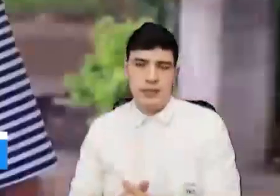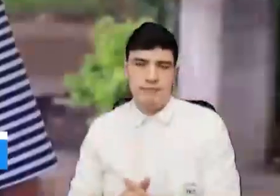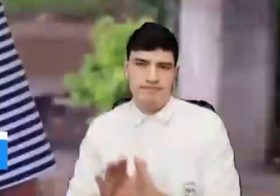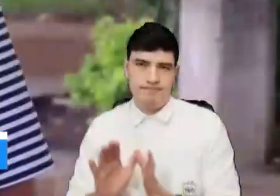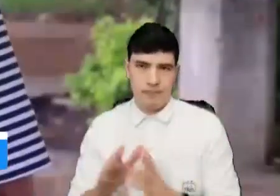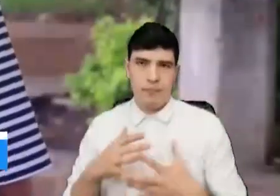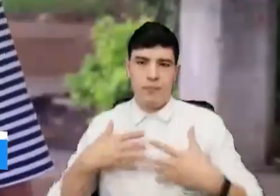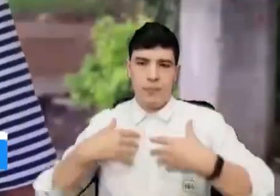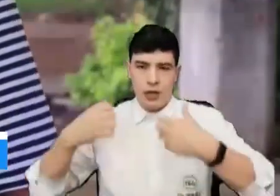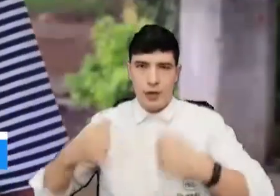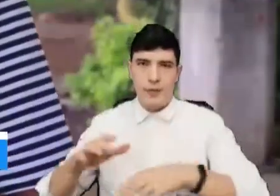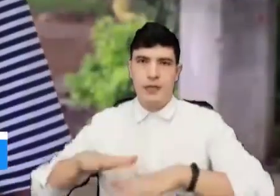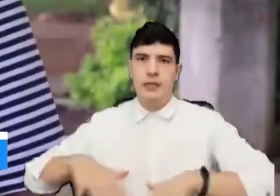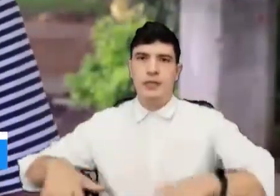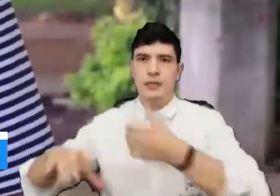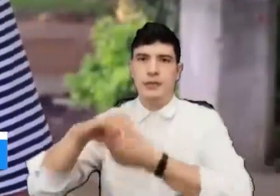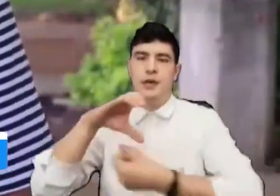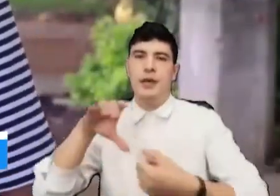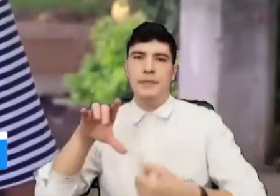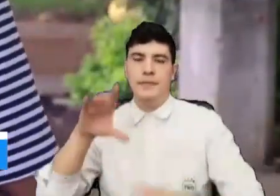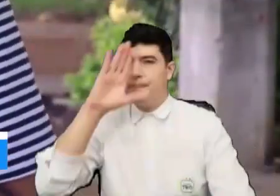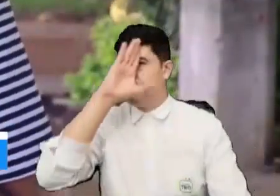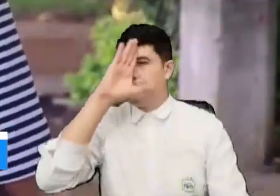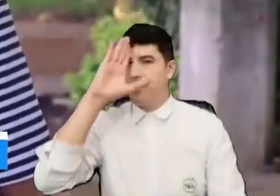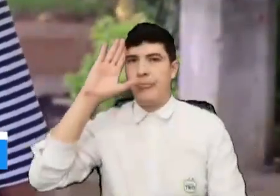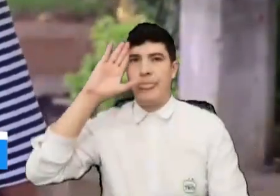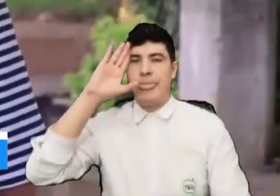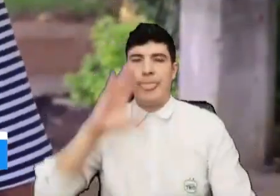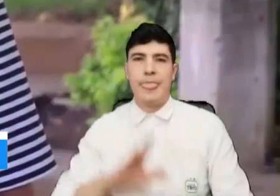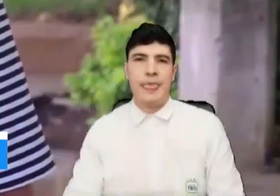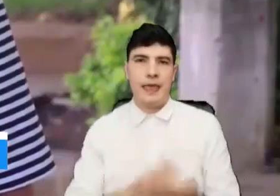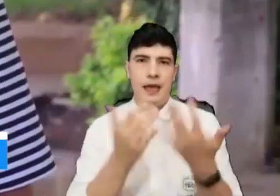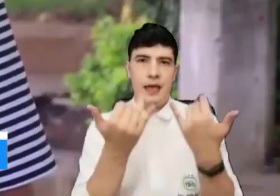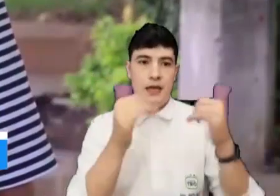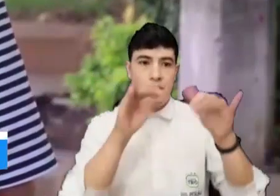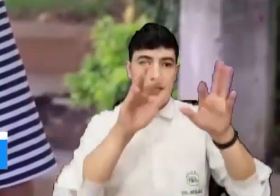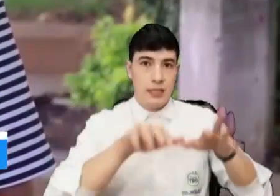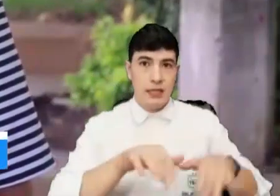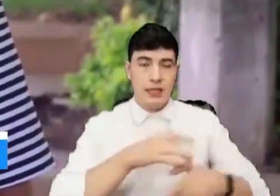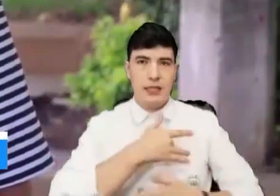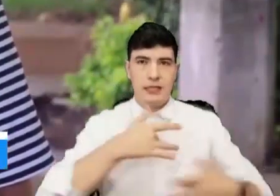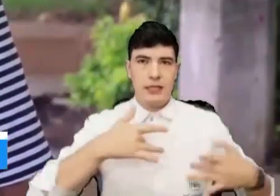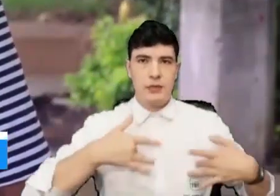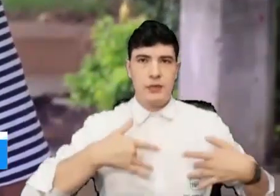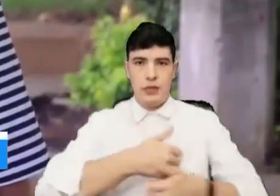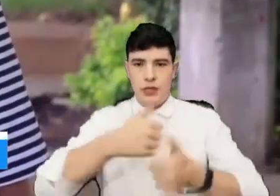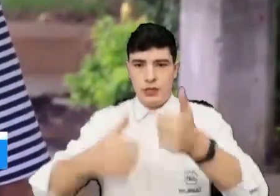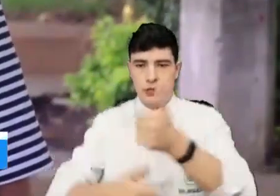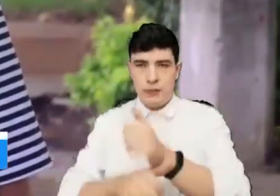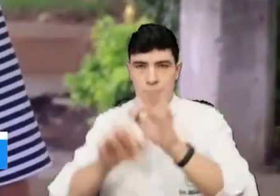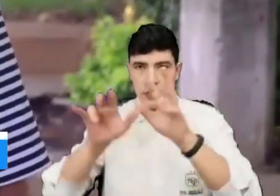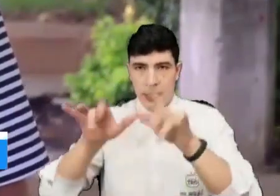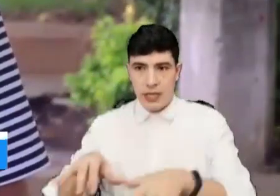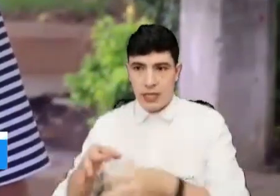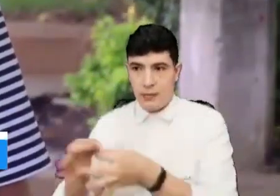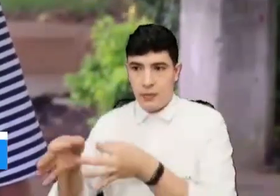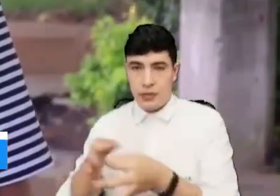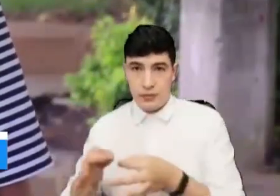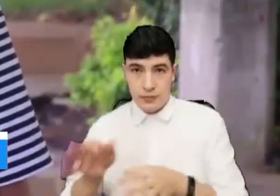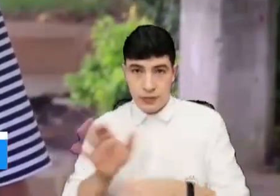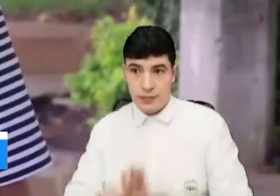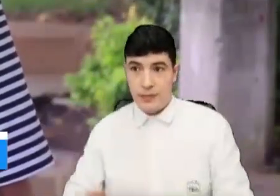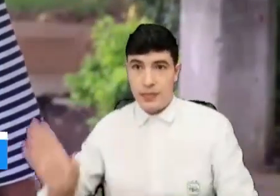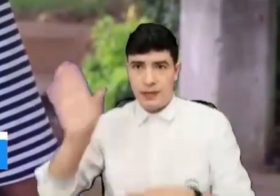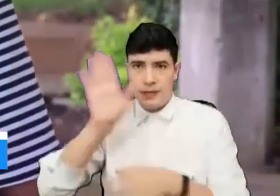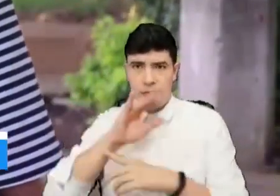salud. En este momento la Secretaría de Salud Departamental y la Subsecretaría de Salud Municipal realizan el cerco epidemiológico